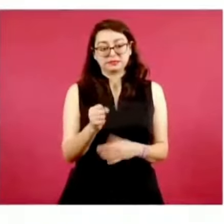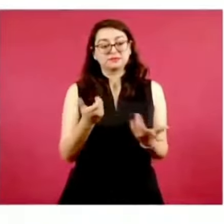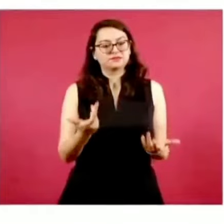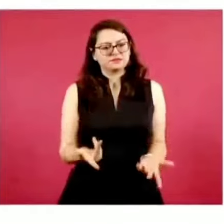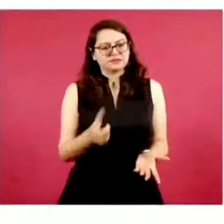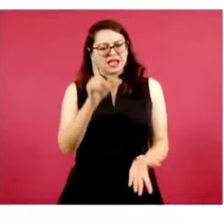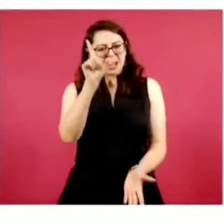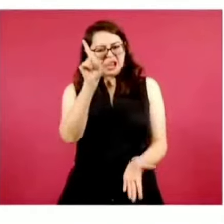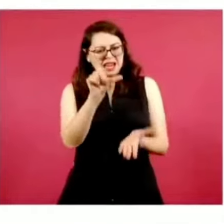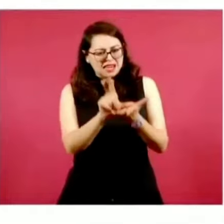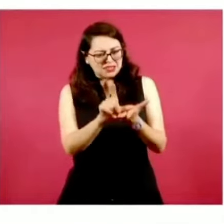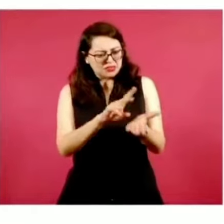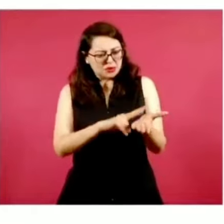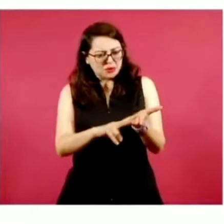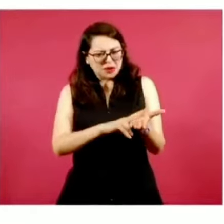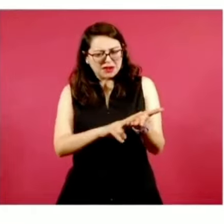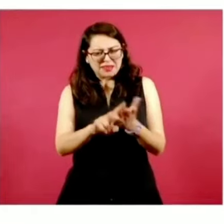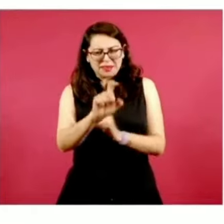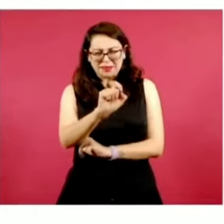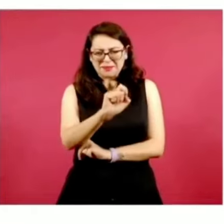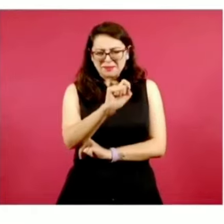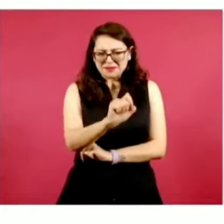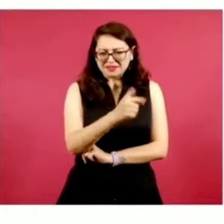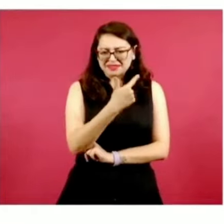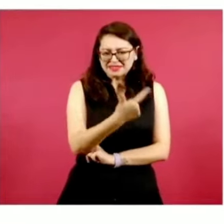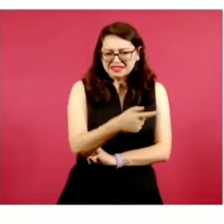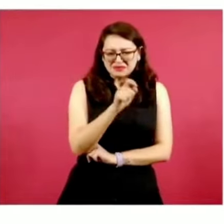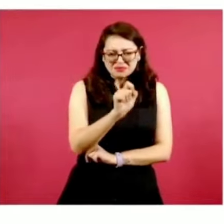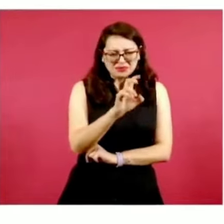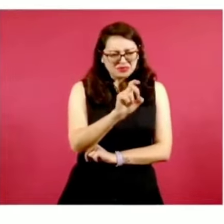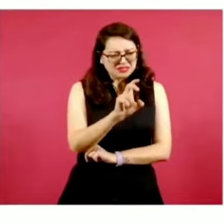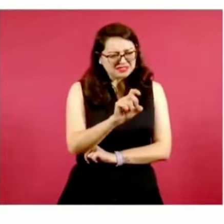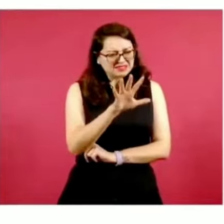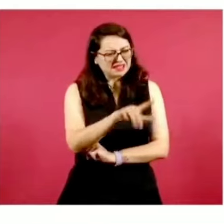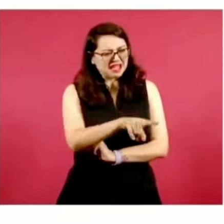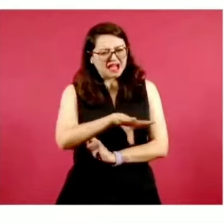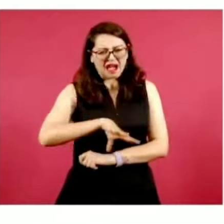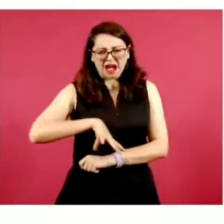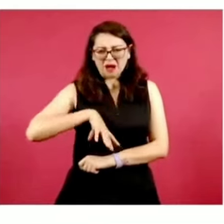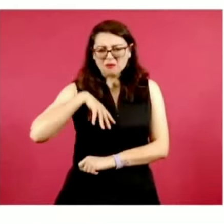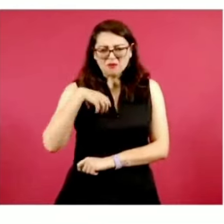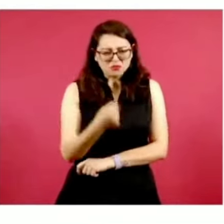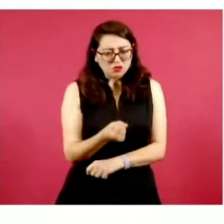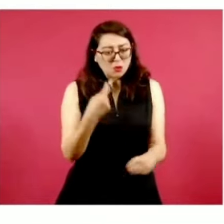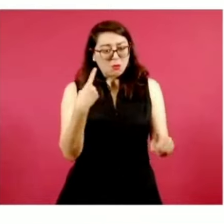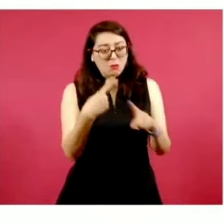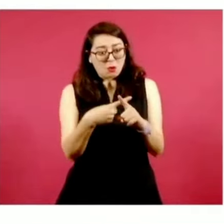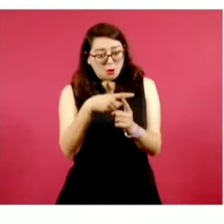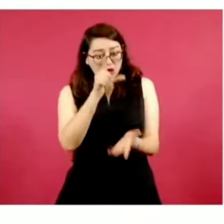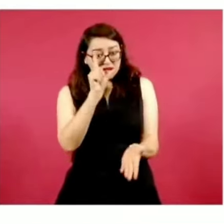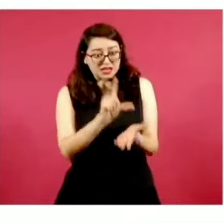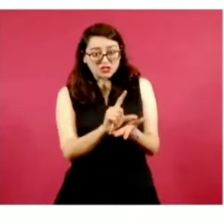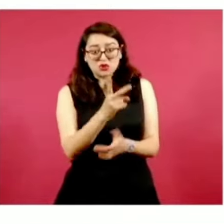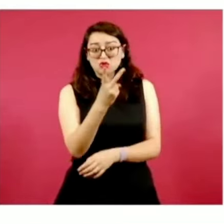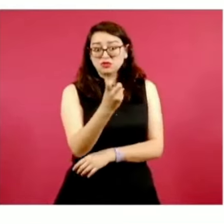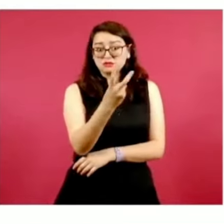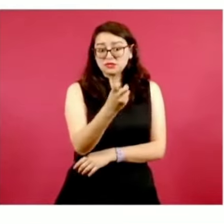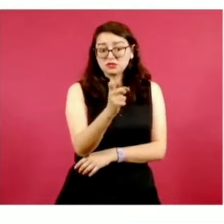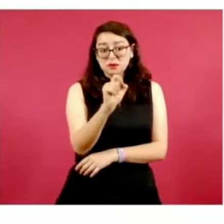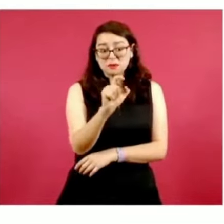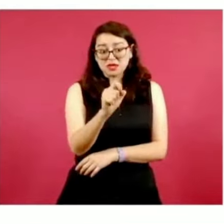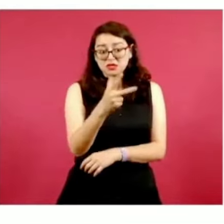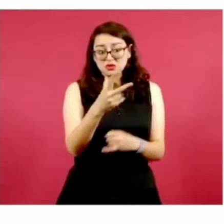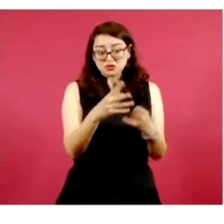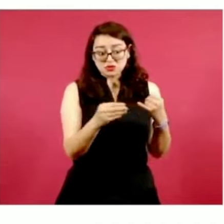a 26 pes 35 centavos con un indicador de ganancia de 2 p28 pero aunque